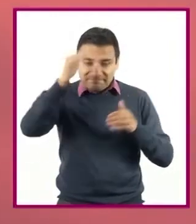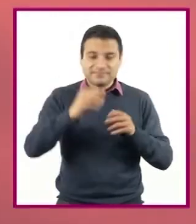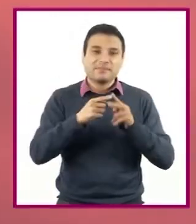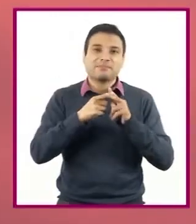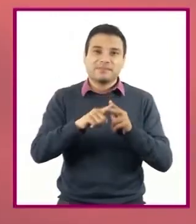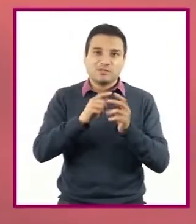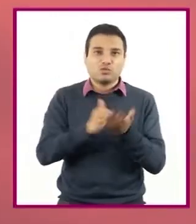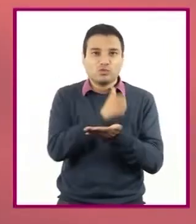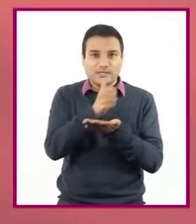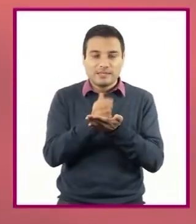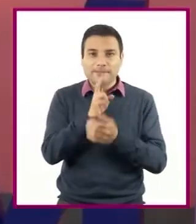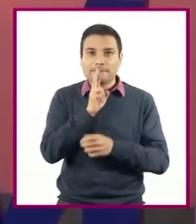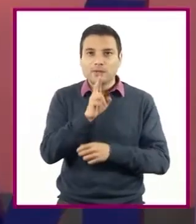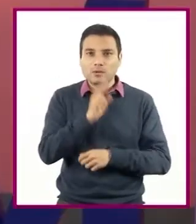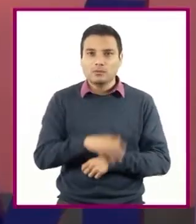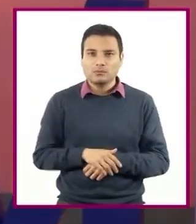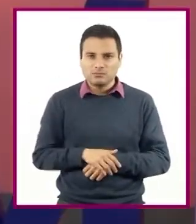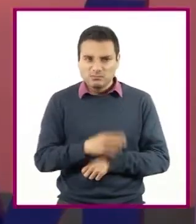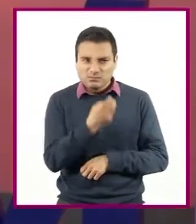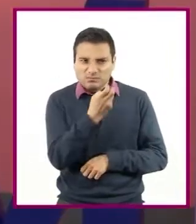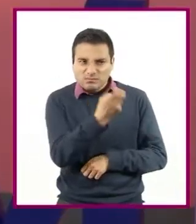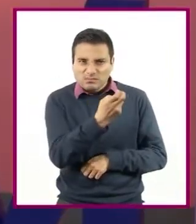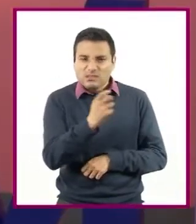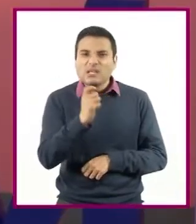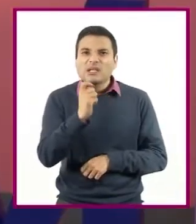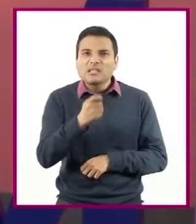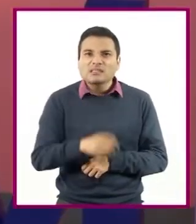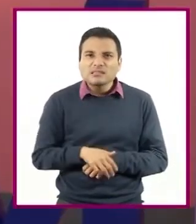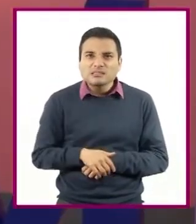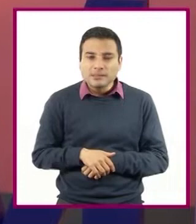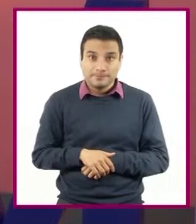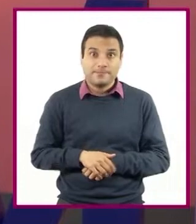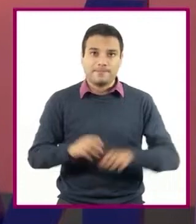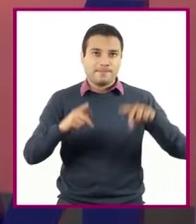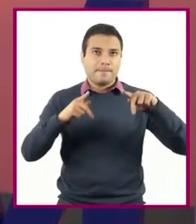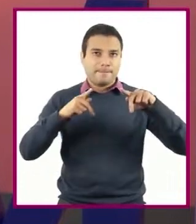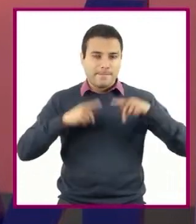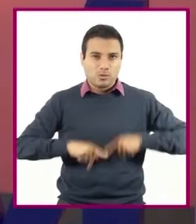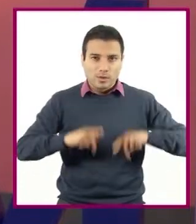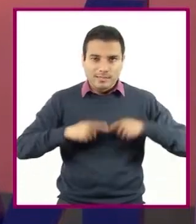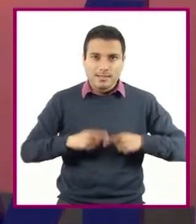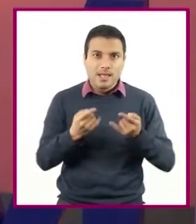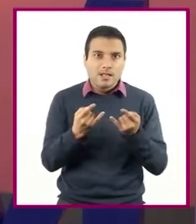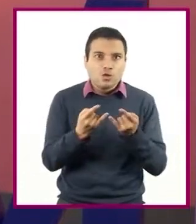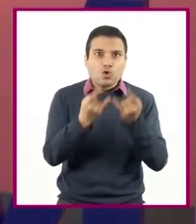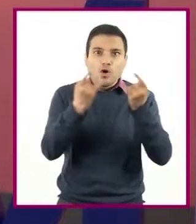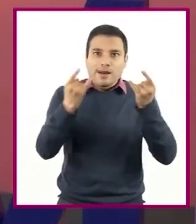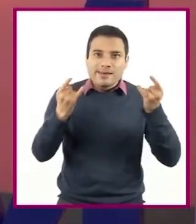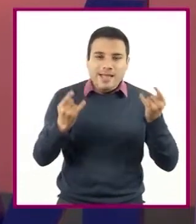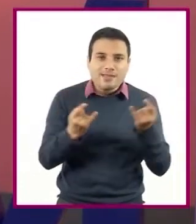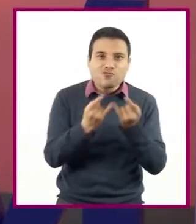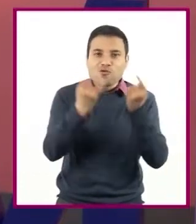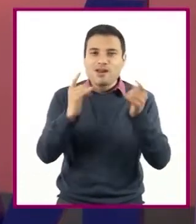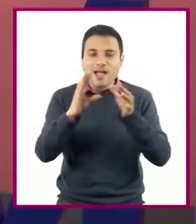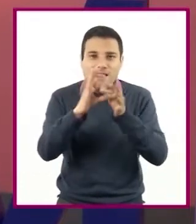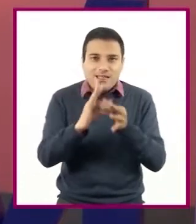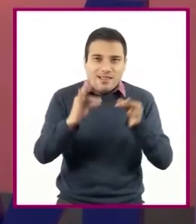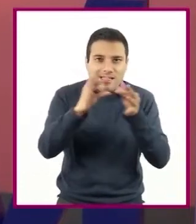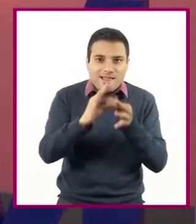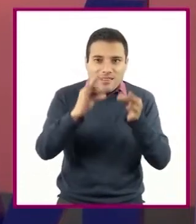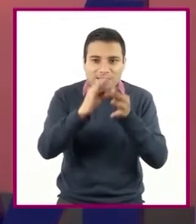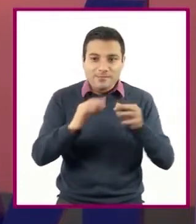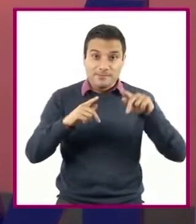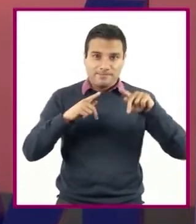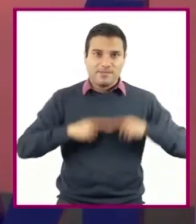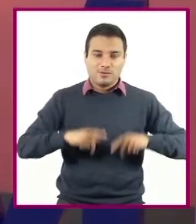Se trata de la conversión del ser humano en un animal fabulador, en fabricante de historias capaces, al principio de